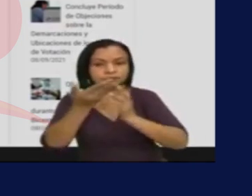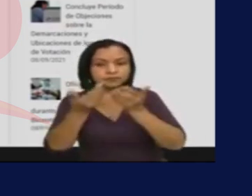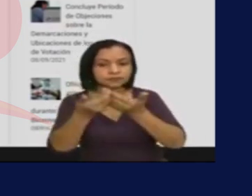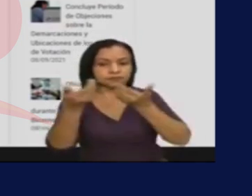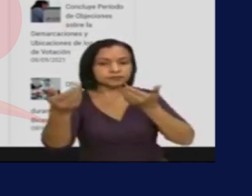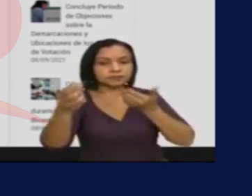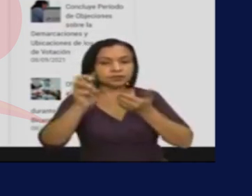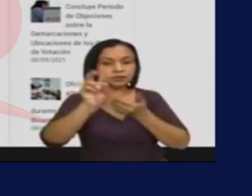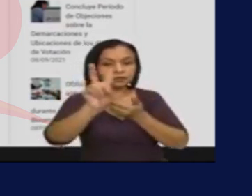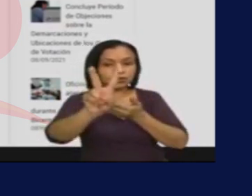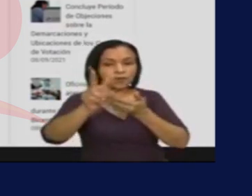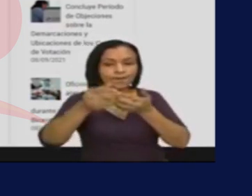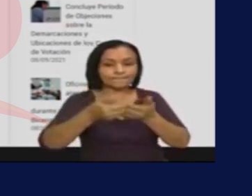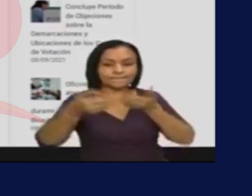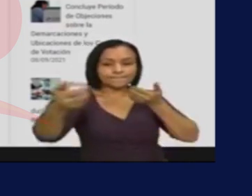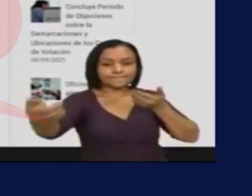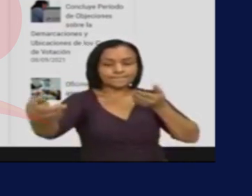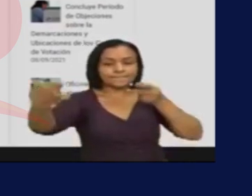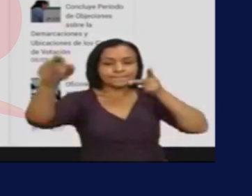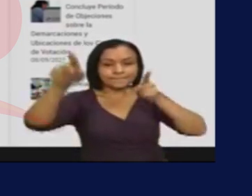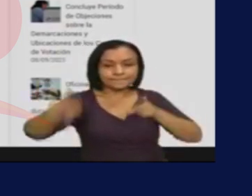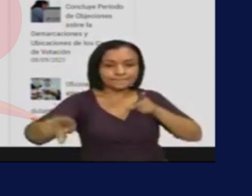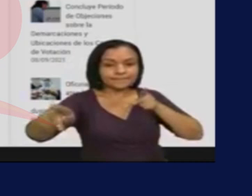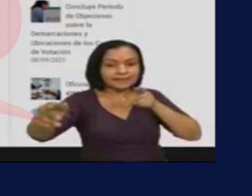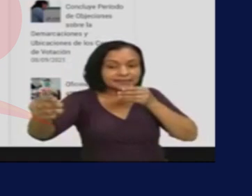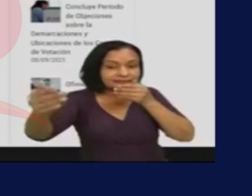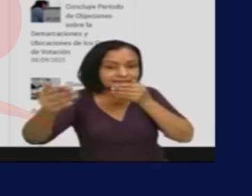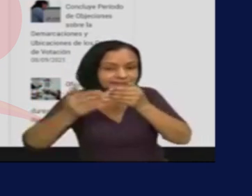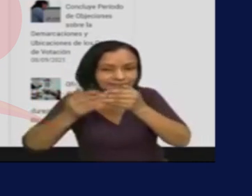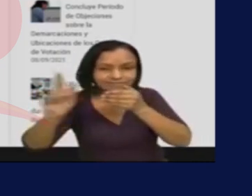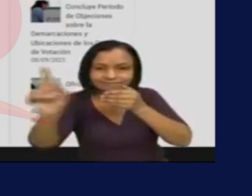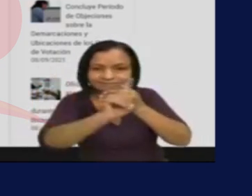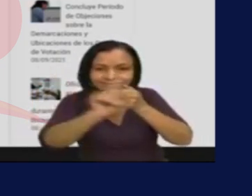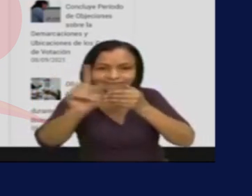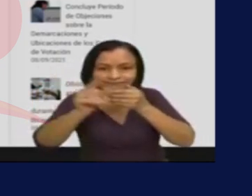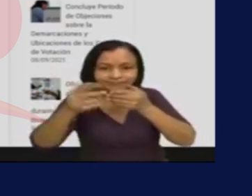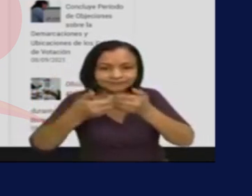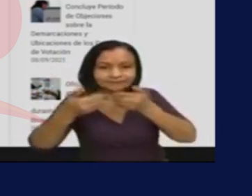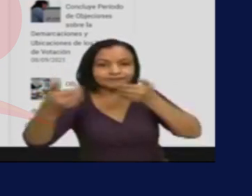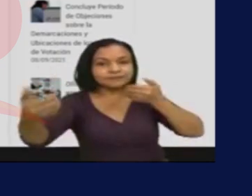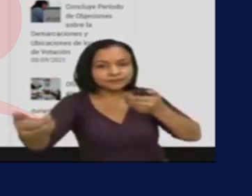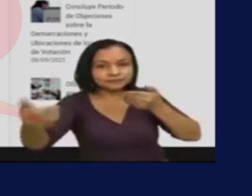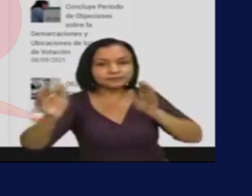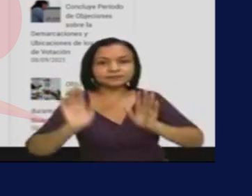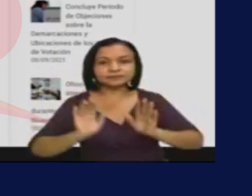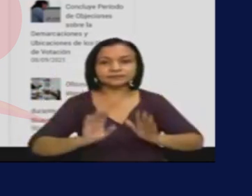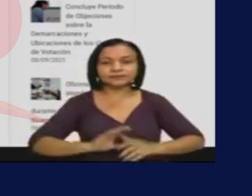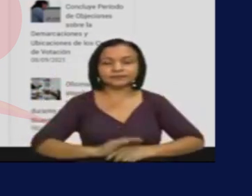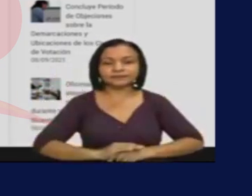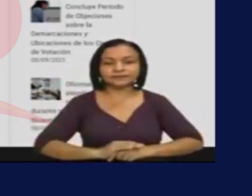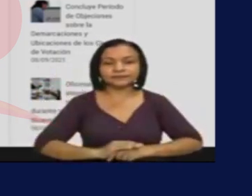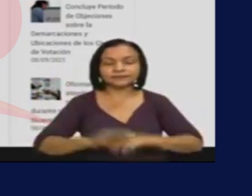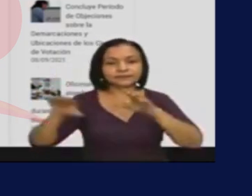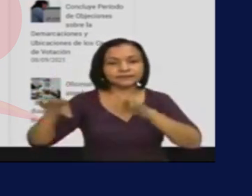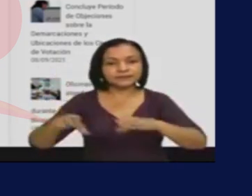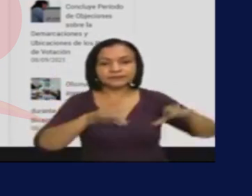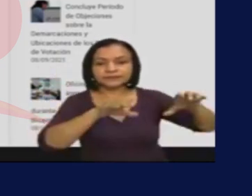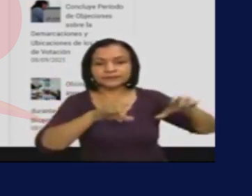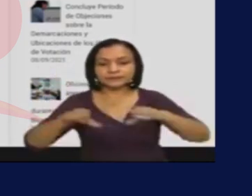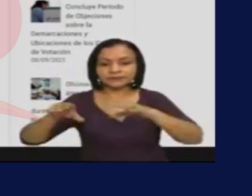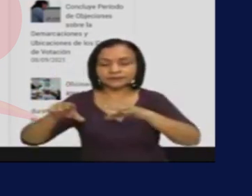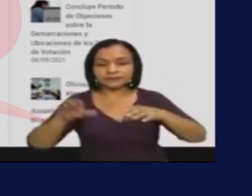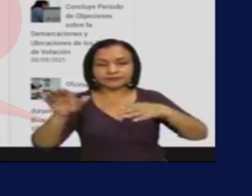de 2 metros entre las personas que están en el local. Las actividades